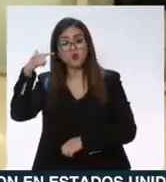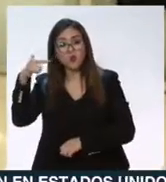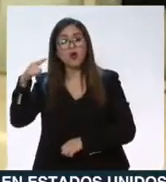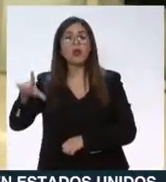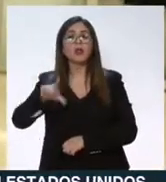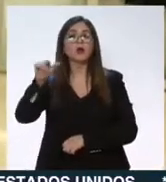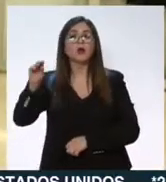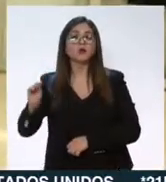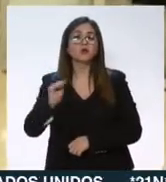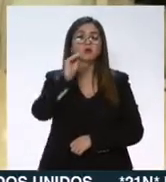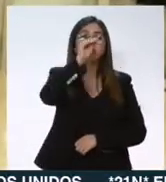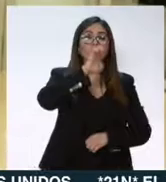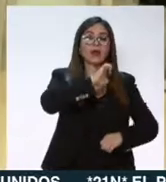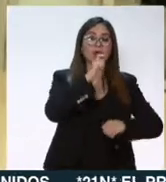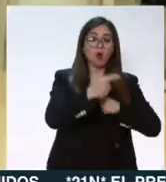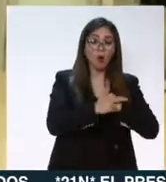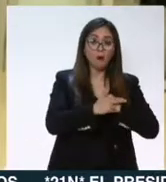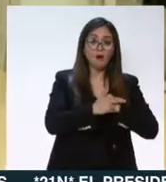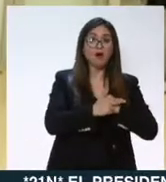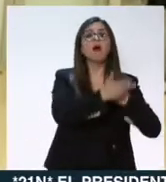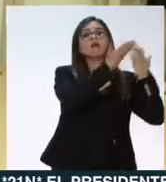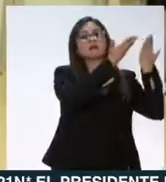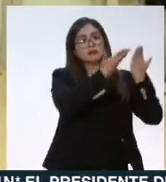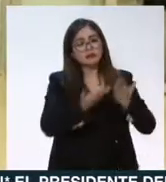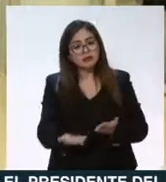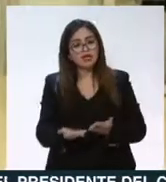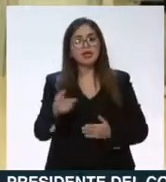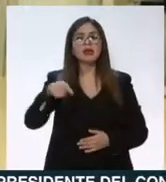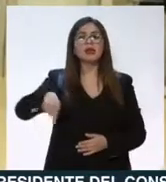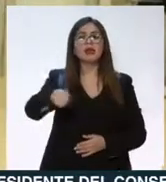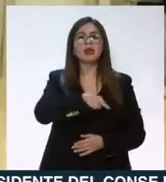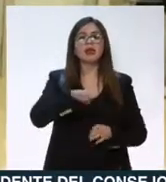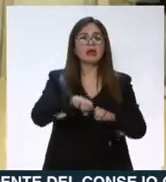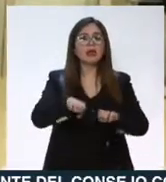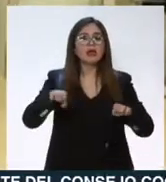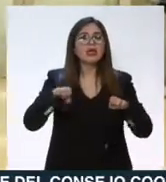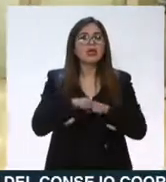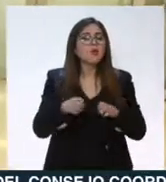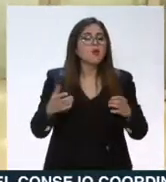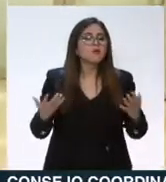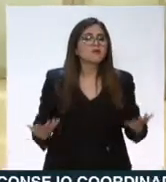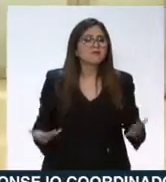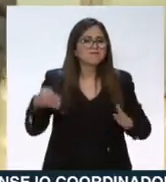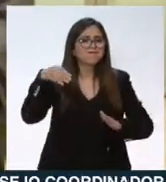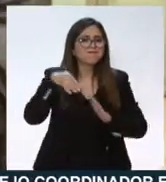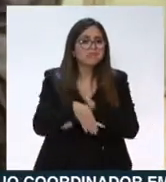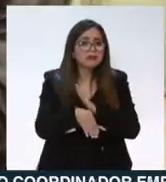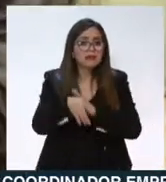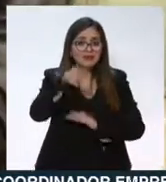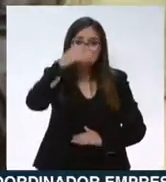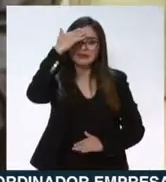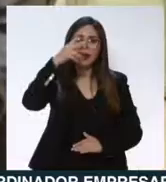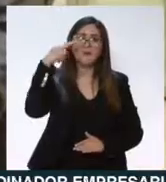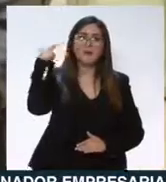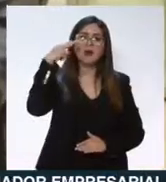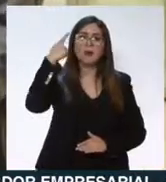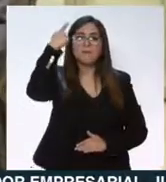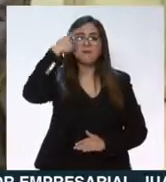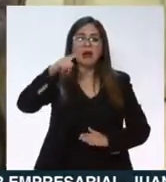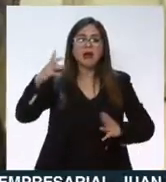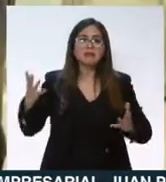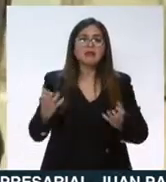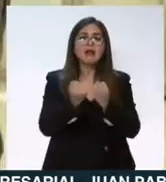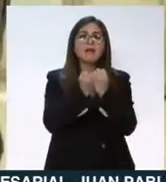Europa, pero ahora llega un equipo que es el muertazo de la liga. ¿Saben qué es lo que necesita Veracruz para salvarse y no